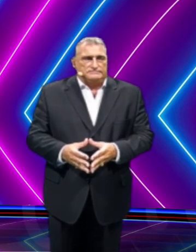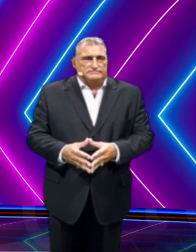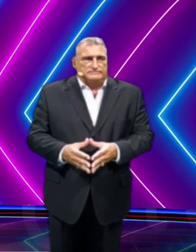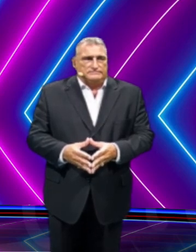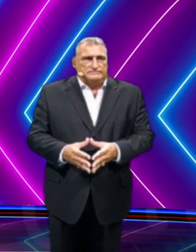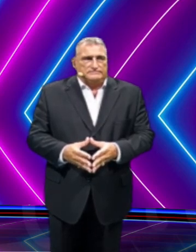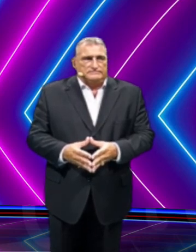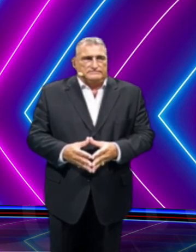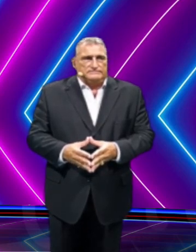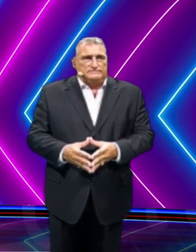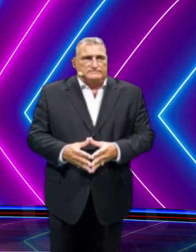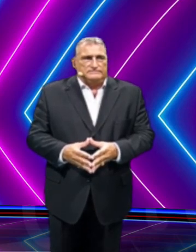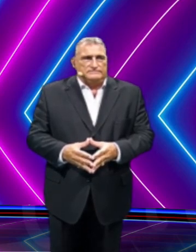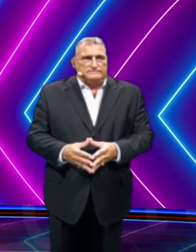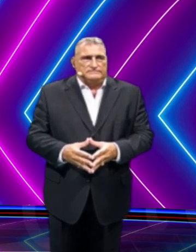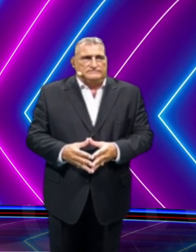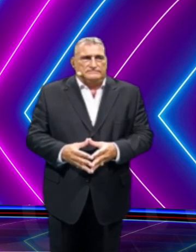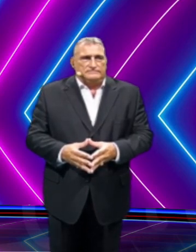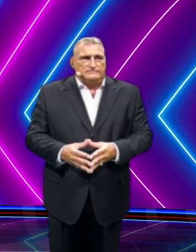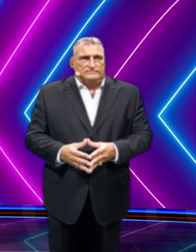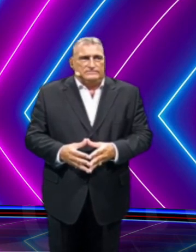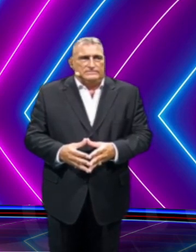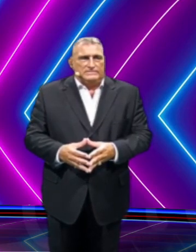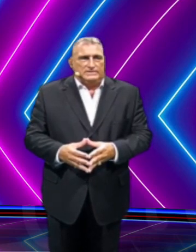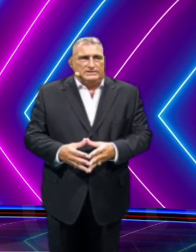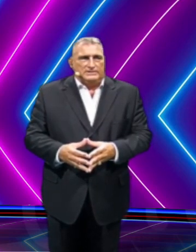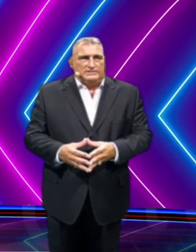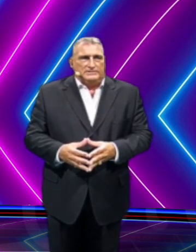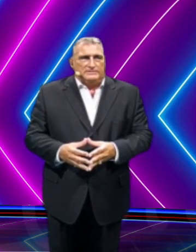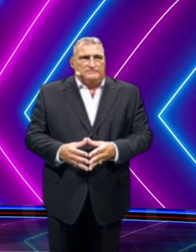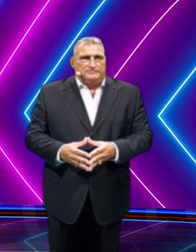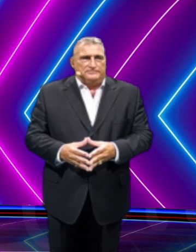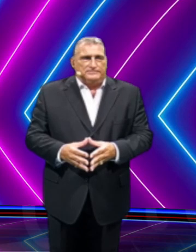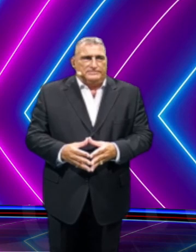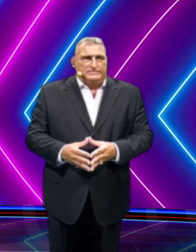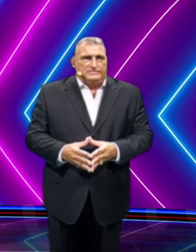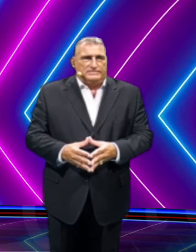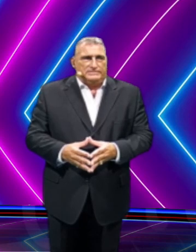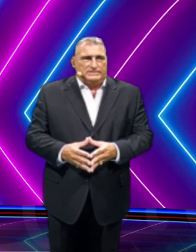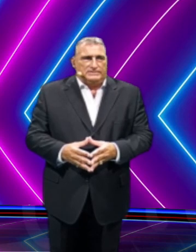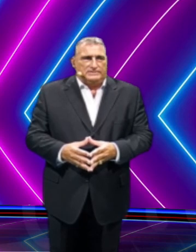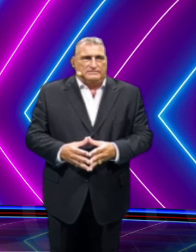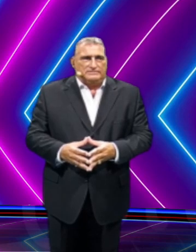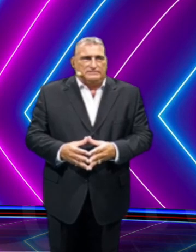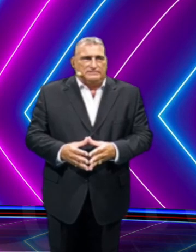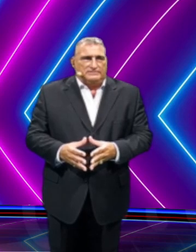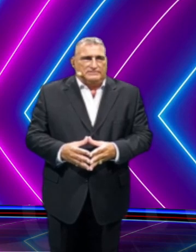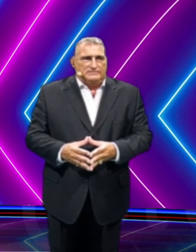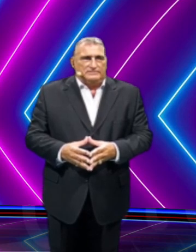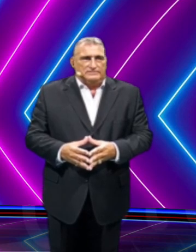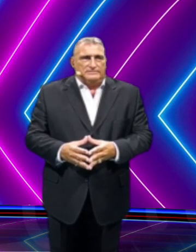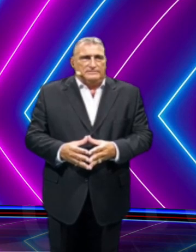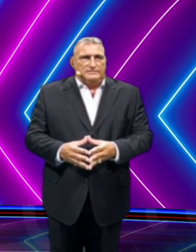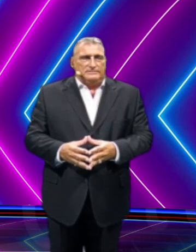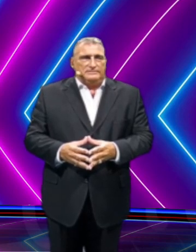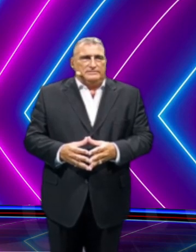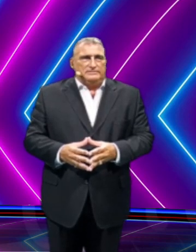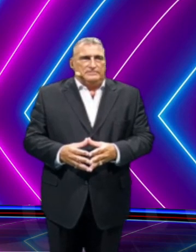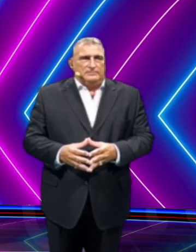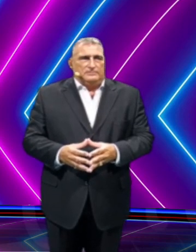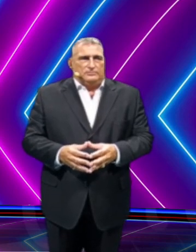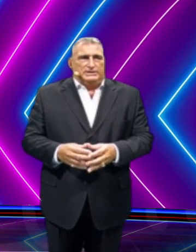a matarlos ahora. Entonces, no, es como que todo el tiempo lo que se ve es que hay una grieta, a favor y en contra. Es como que